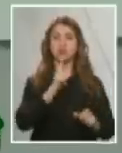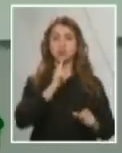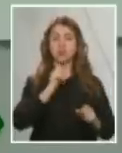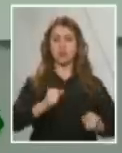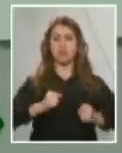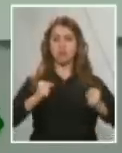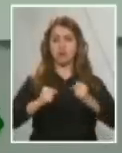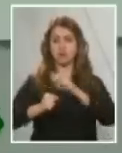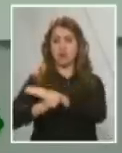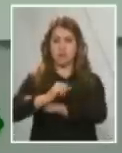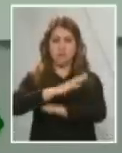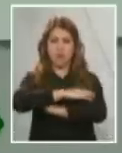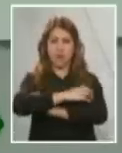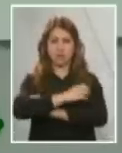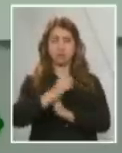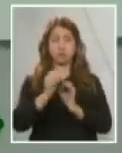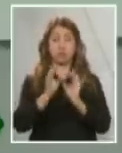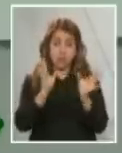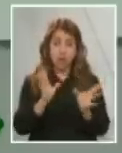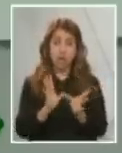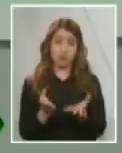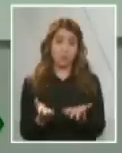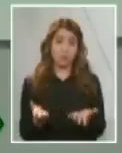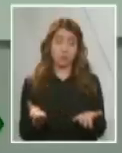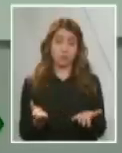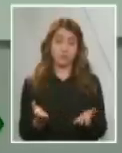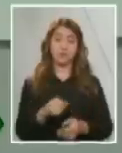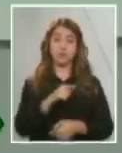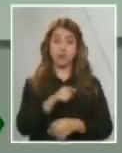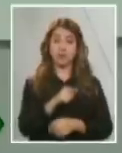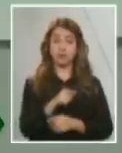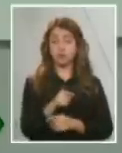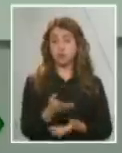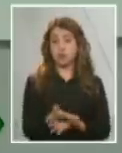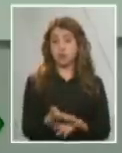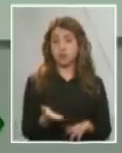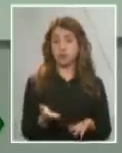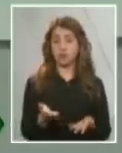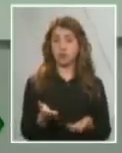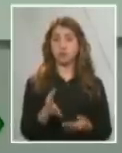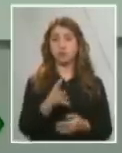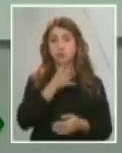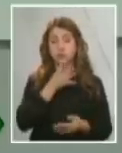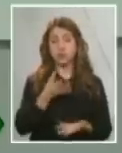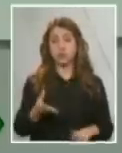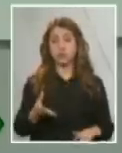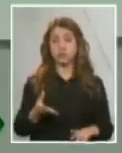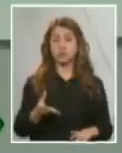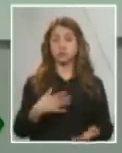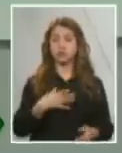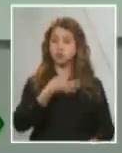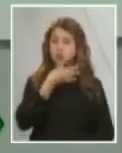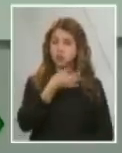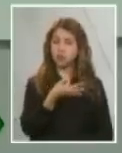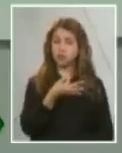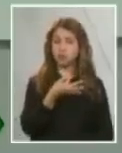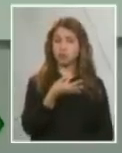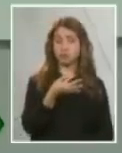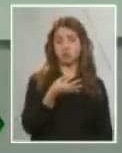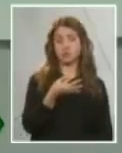fuerza en sus brazos? Exacto. Entonces, eso es, no sé, por eso yo digo, yo